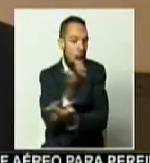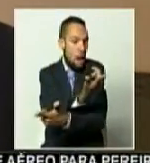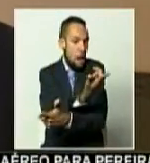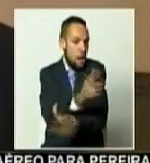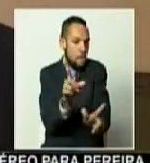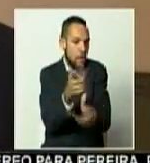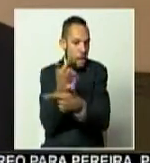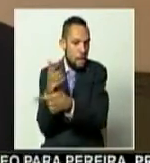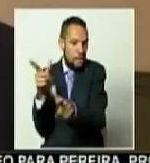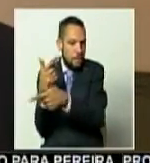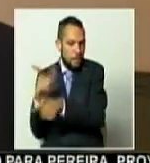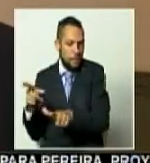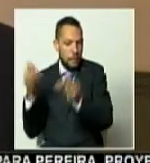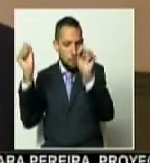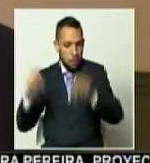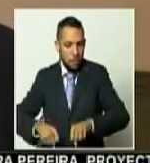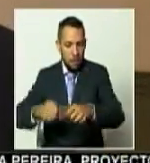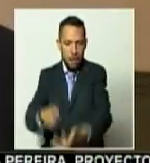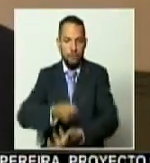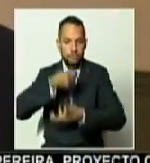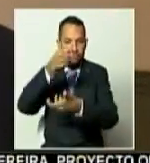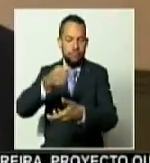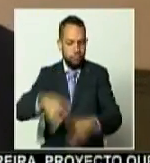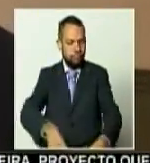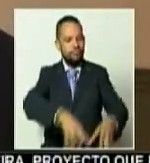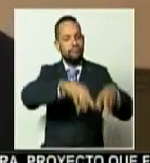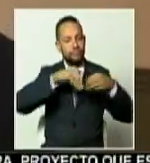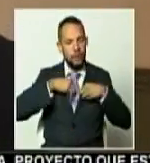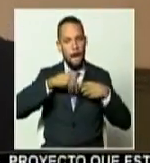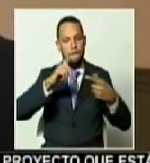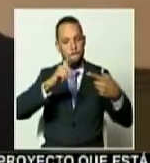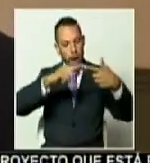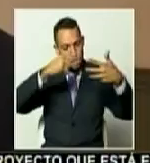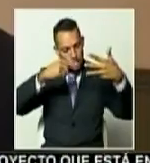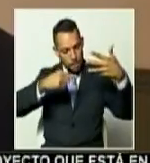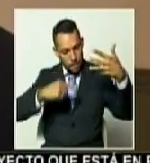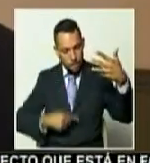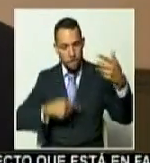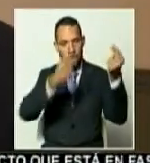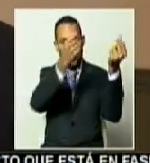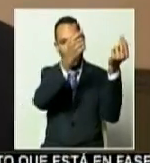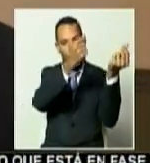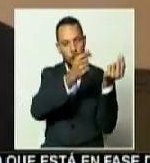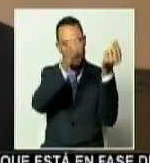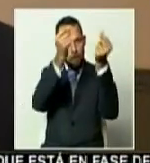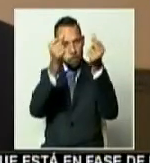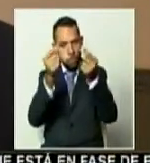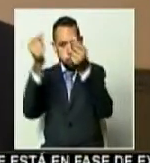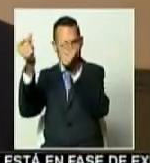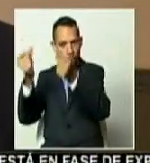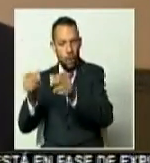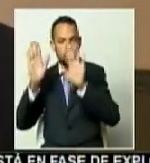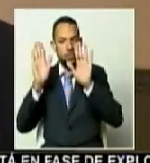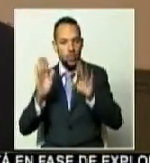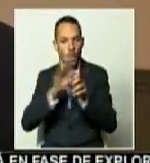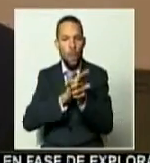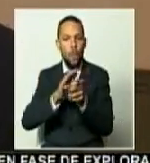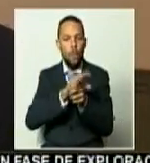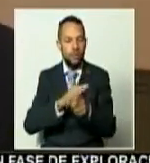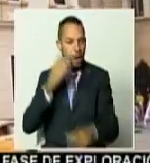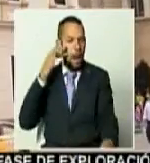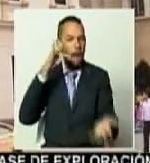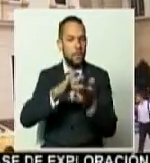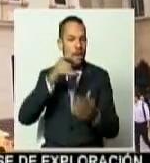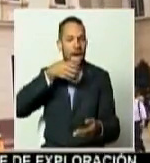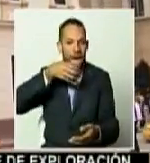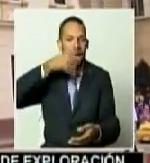Entonces, teniendo en cuenta eso, se dieron prioridad de acuerdo a nuestro plan de desarrollo a aquellos sectores para cumplir dichas